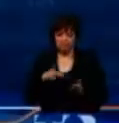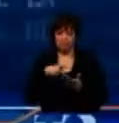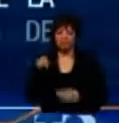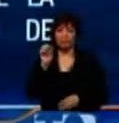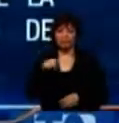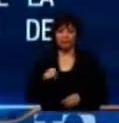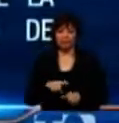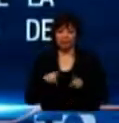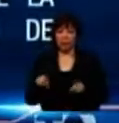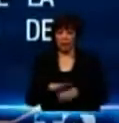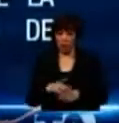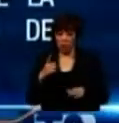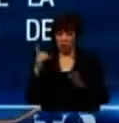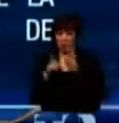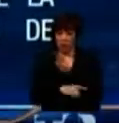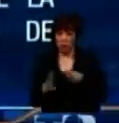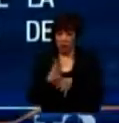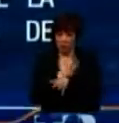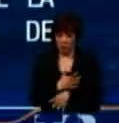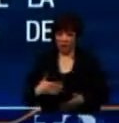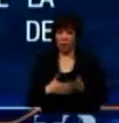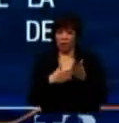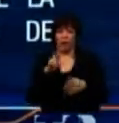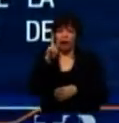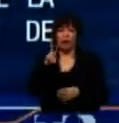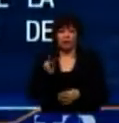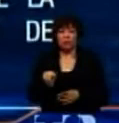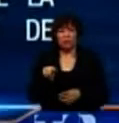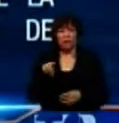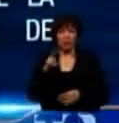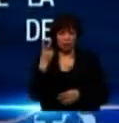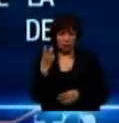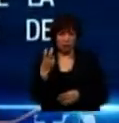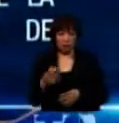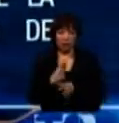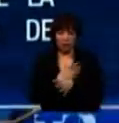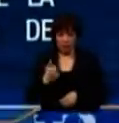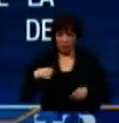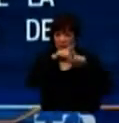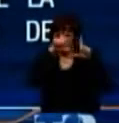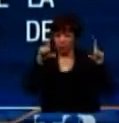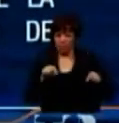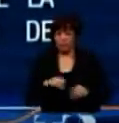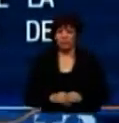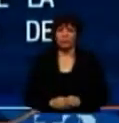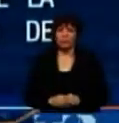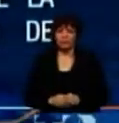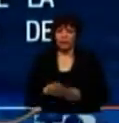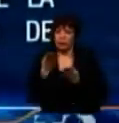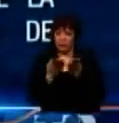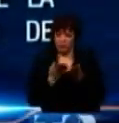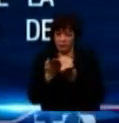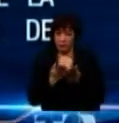respecto a la demanda de seguros sucre en mi contra en el año 2012 interpuesta a mi empresa seprofin por servicios